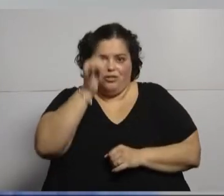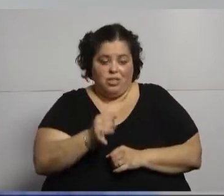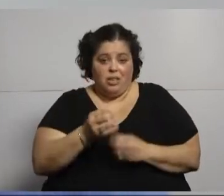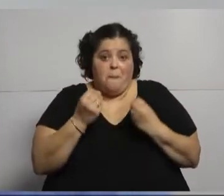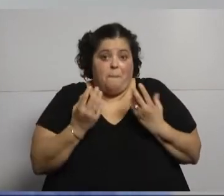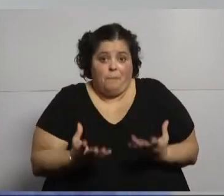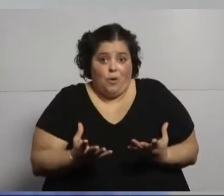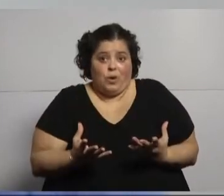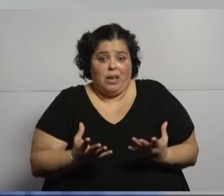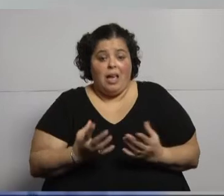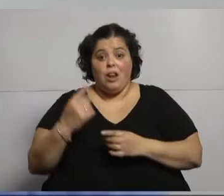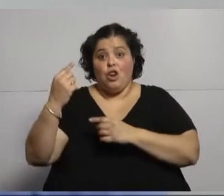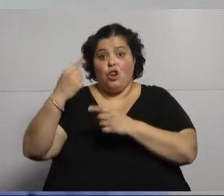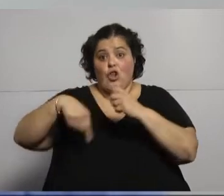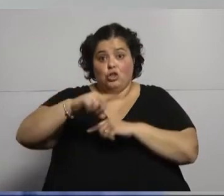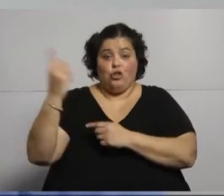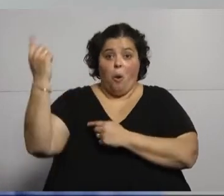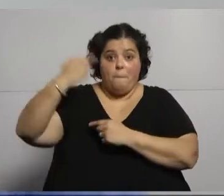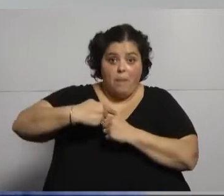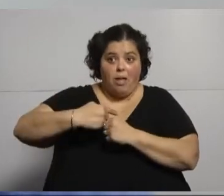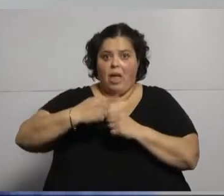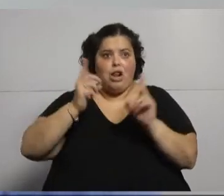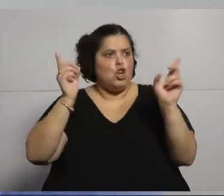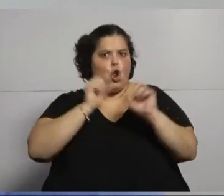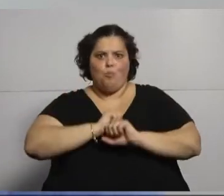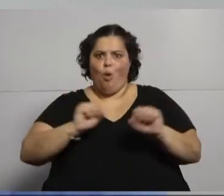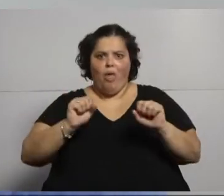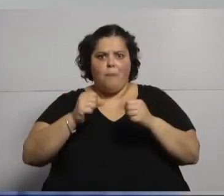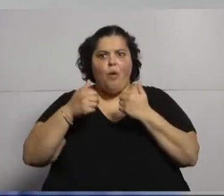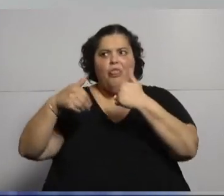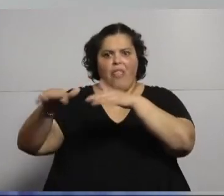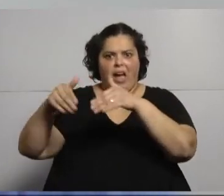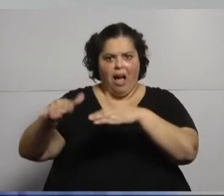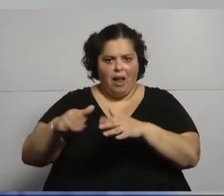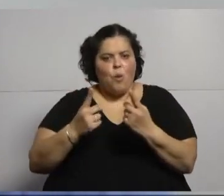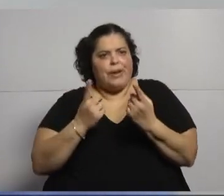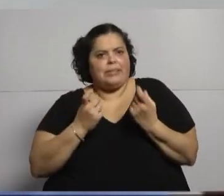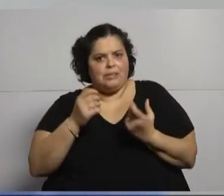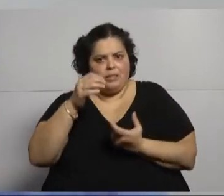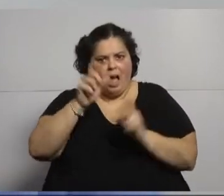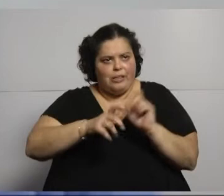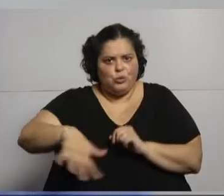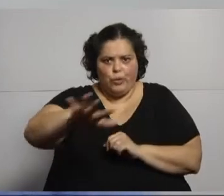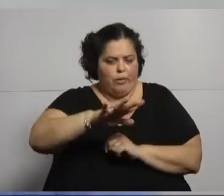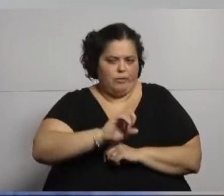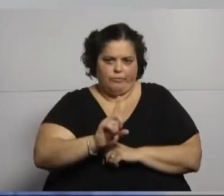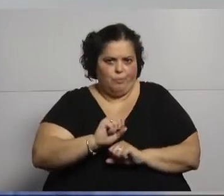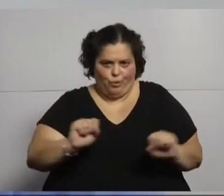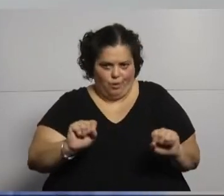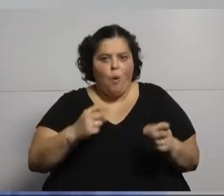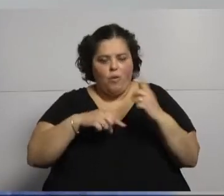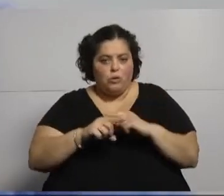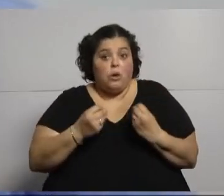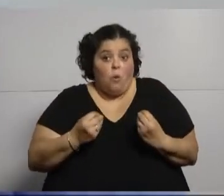de que en ningún momento podemos dejar de atender las necesidades ciudadanas y en ese sentido la tecnología se volvió la herramienta